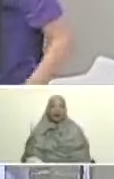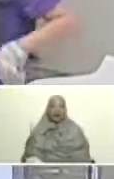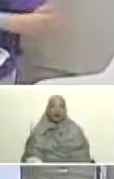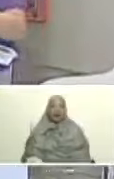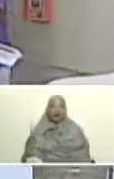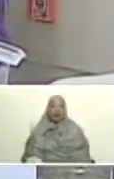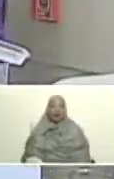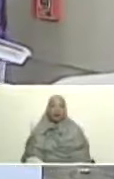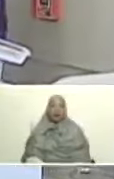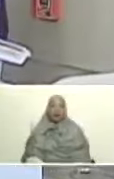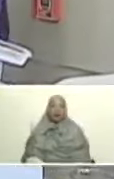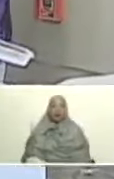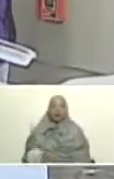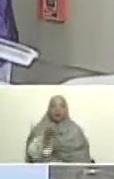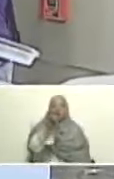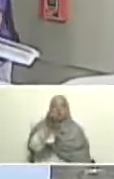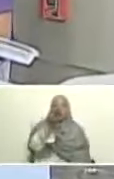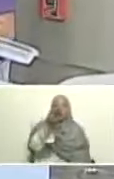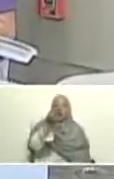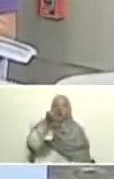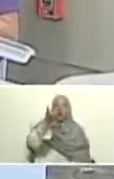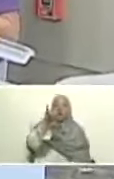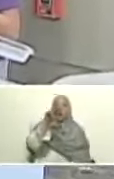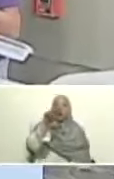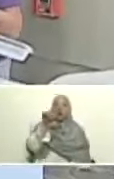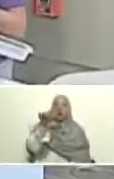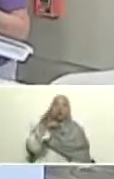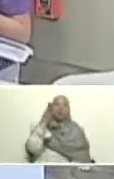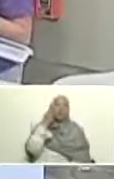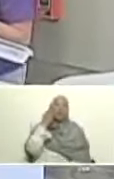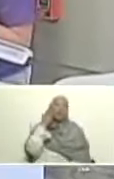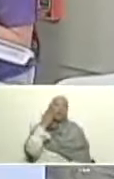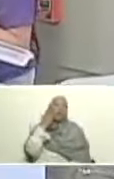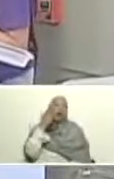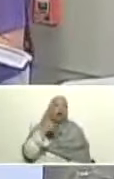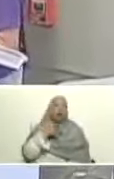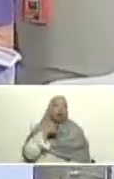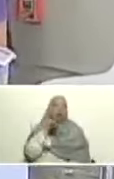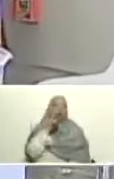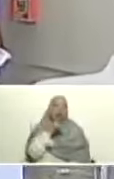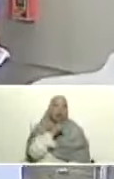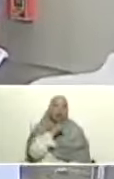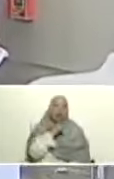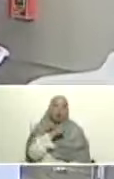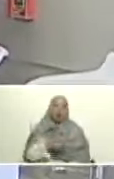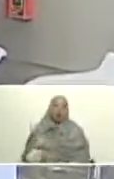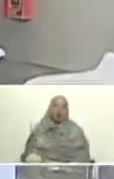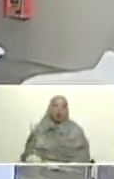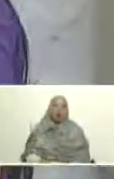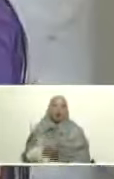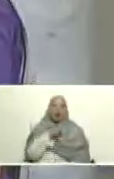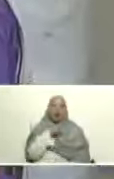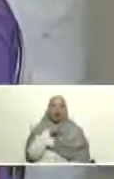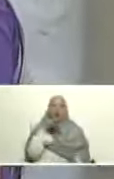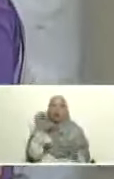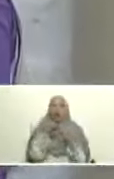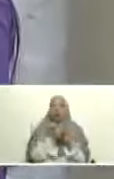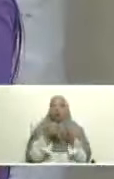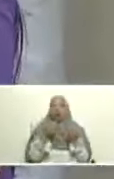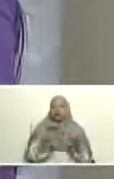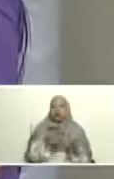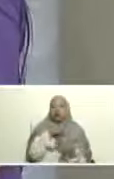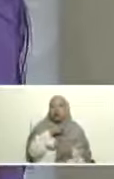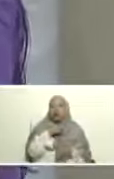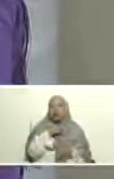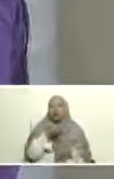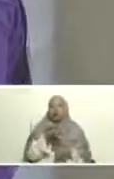queso. Bueno, Juliana, ¿quién te puso ese nombre de Juliana? Mi mamá por una novela. Le gustó el nombre y me puso el nombre Juliana por